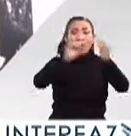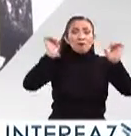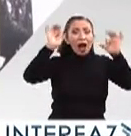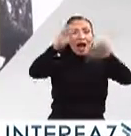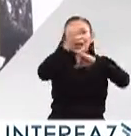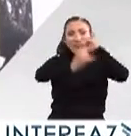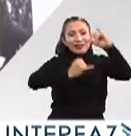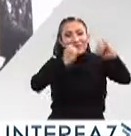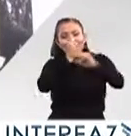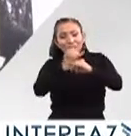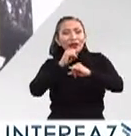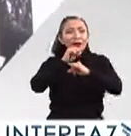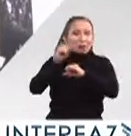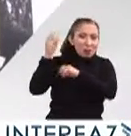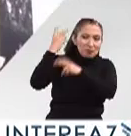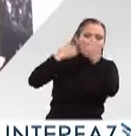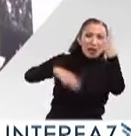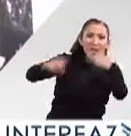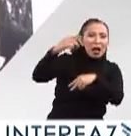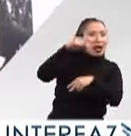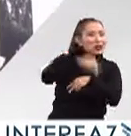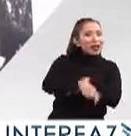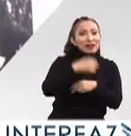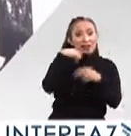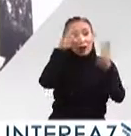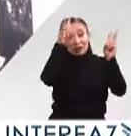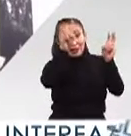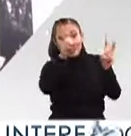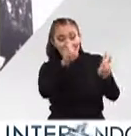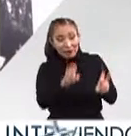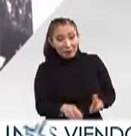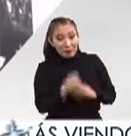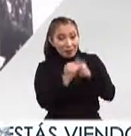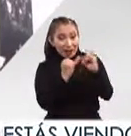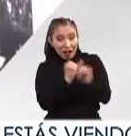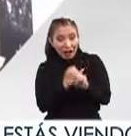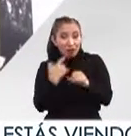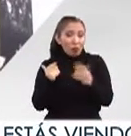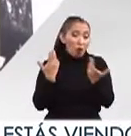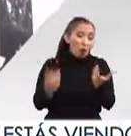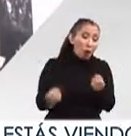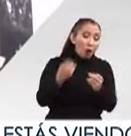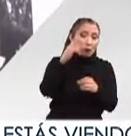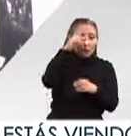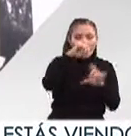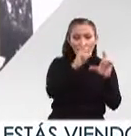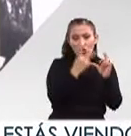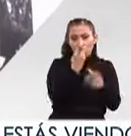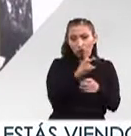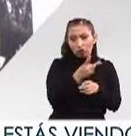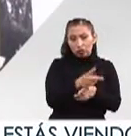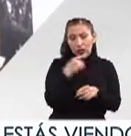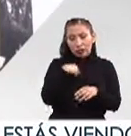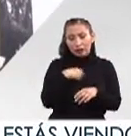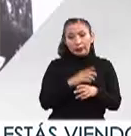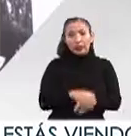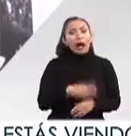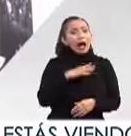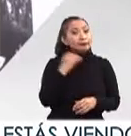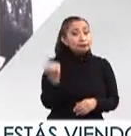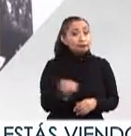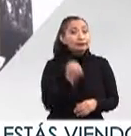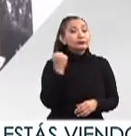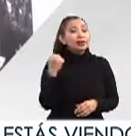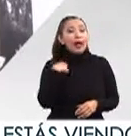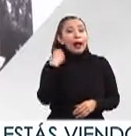también internacional, sobre todo si trae una cartelera nacional e internacional en cuanto a la música se refiere. Así es, mira, tenemos la enorme